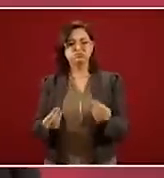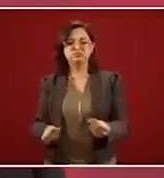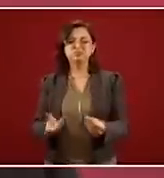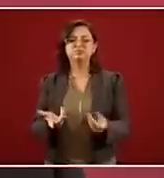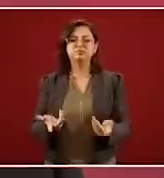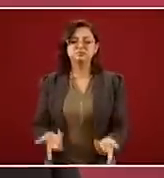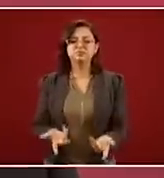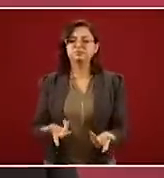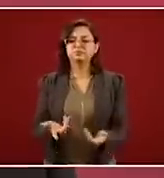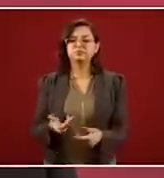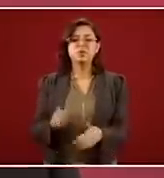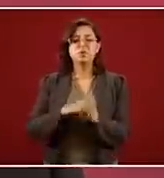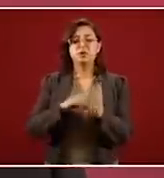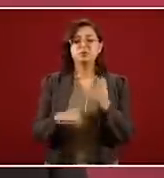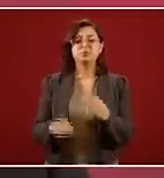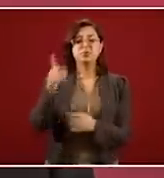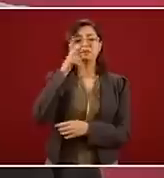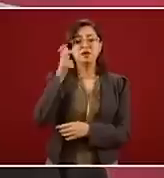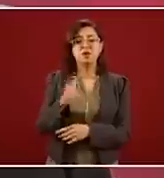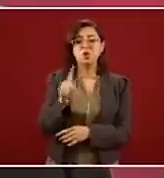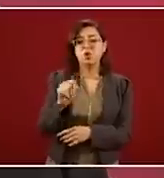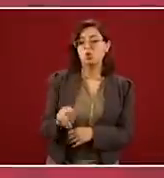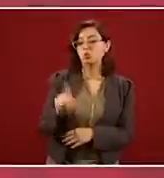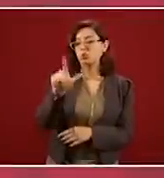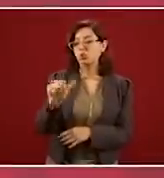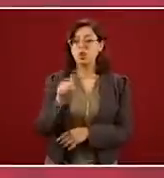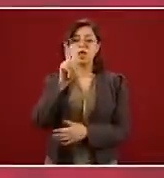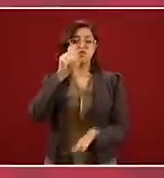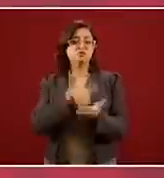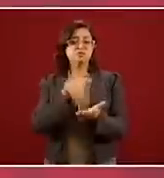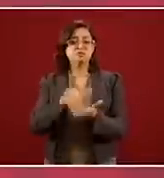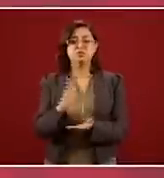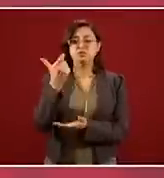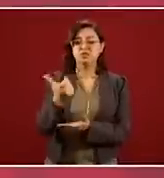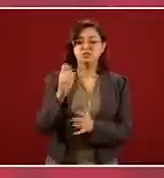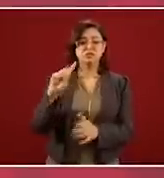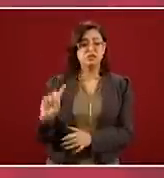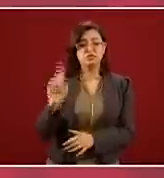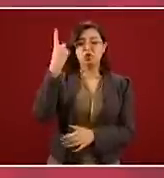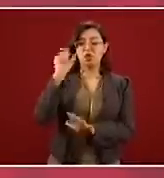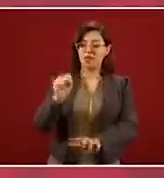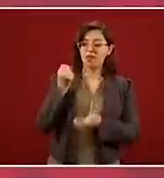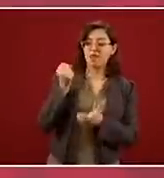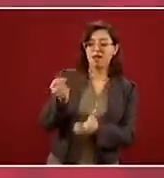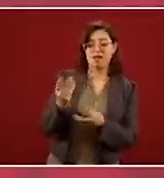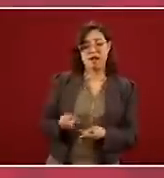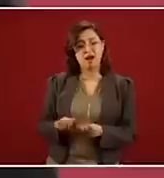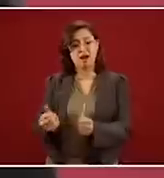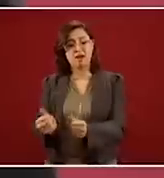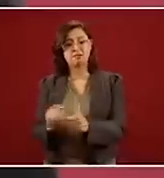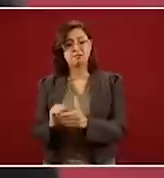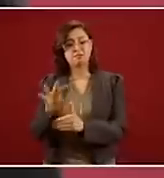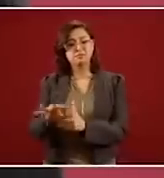coquizadoras, por ejemplo, en Tula, una inversión de 2,000 millones de dólares, que